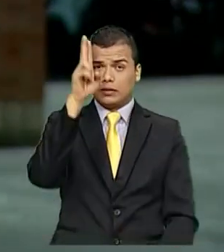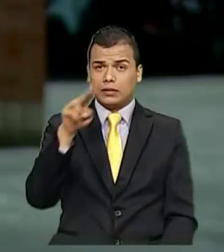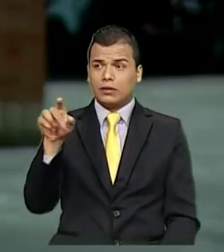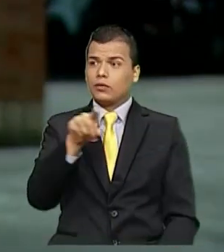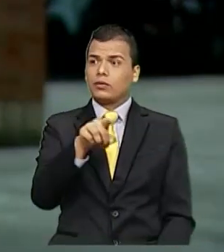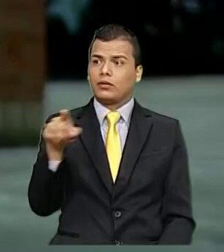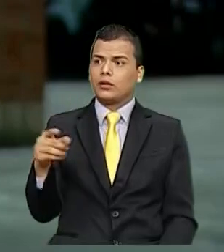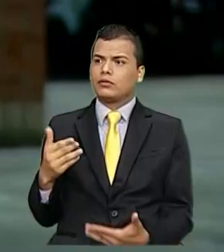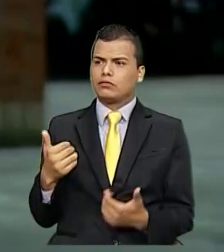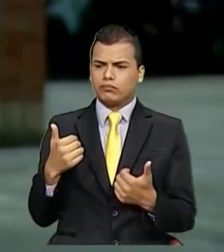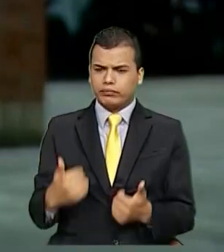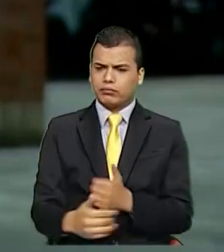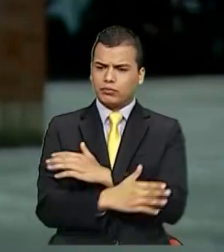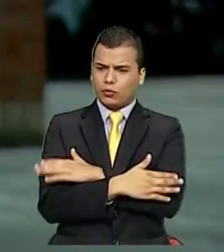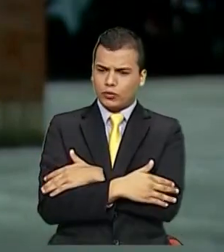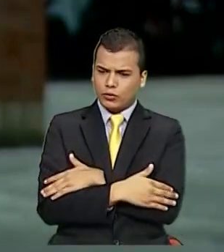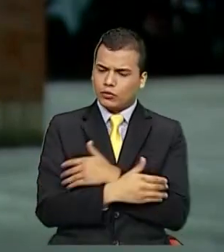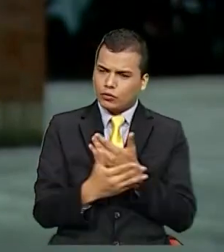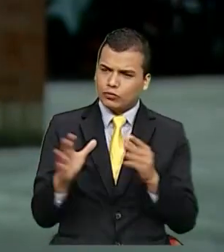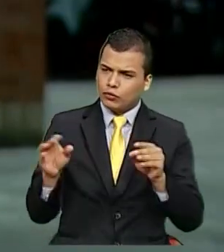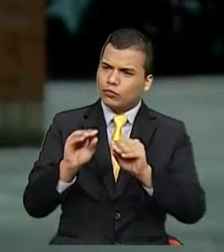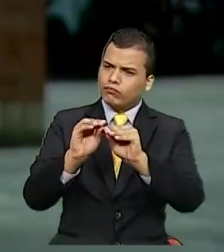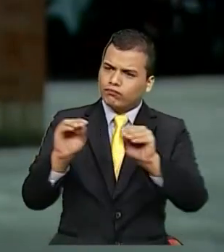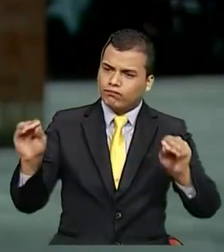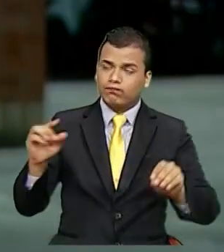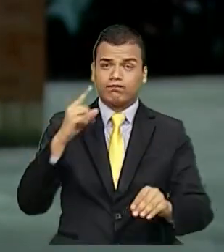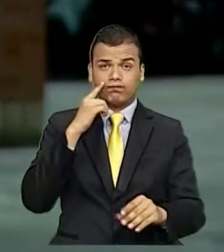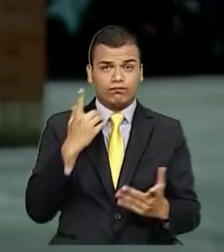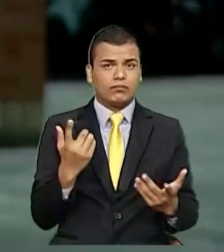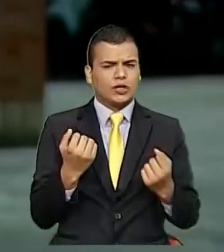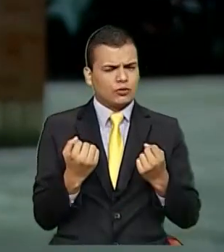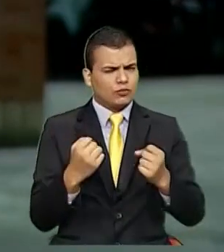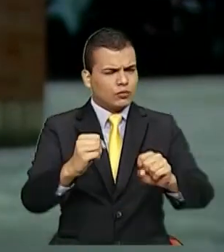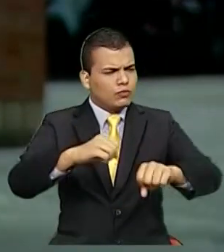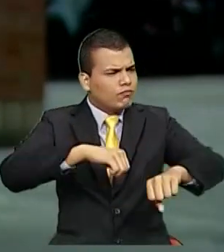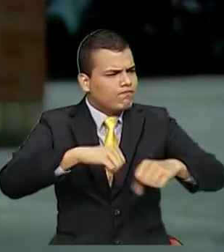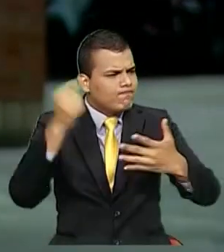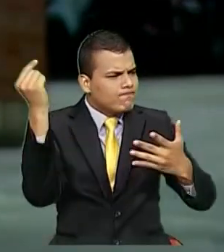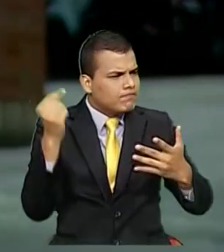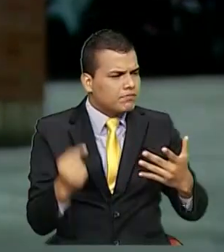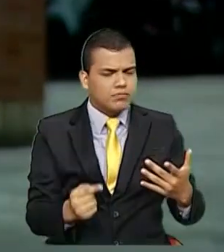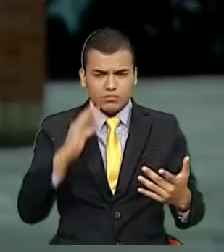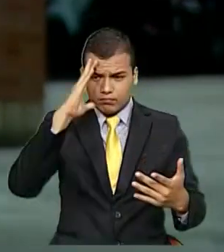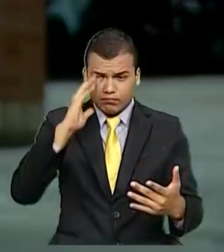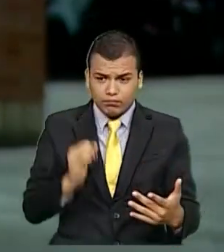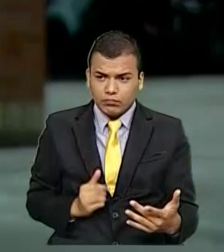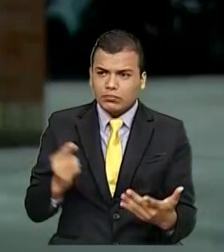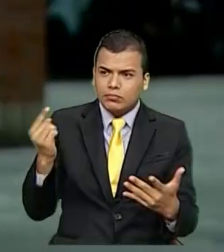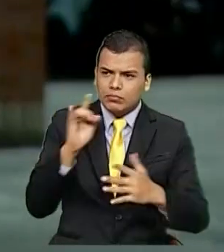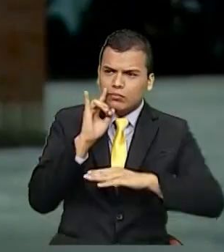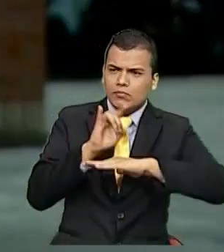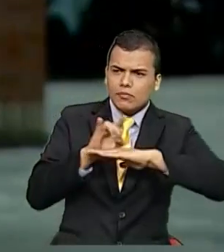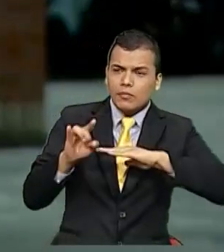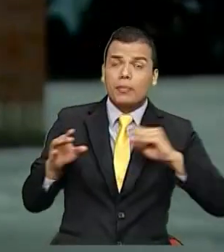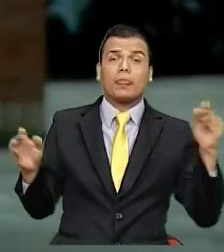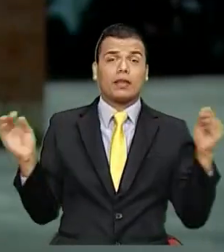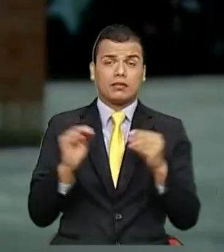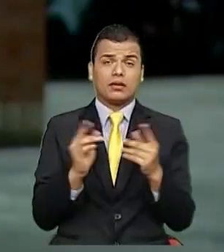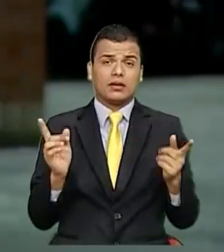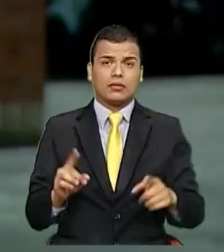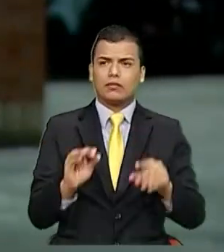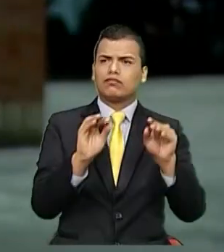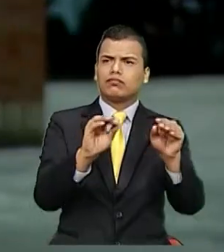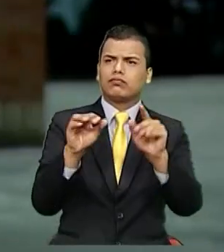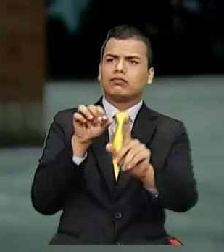buen procedimiento. Sin embargo, han dicho que van a duplicar las acciones de tipo policial y también van a seguir con las acciones de tipo